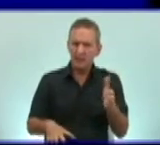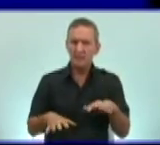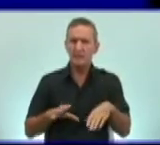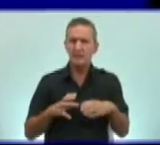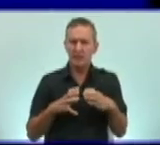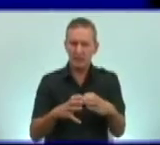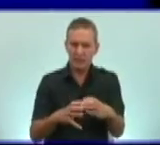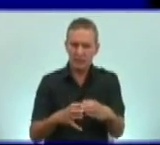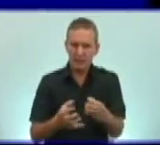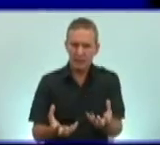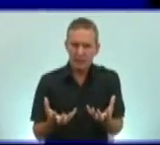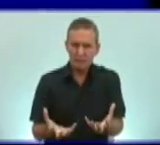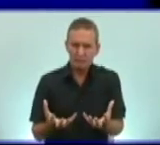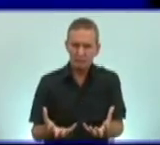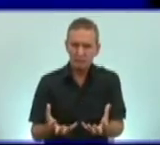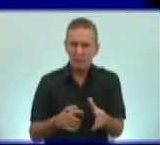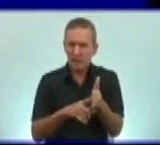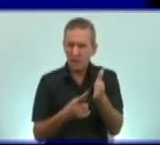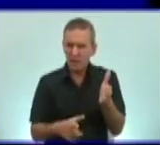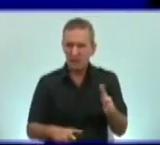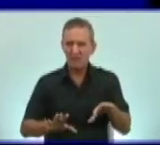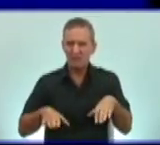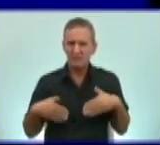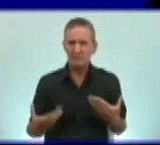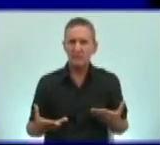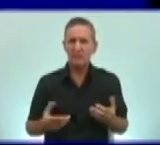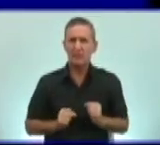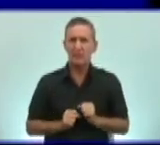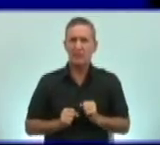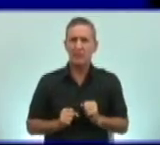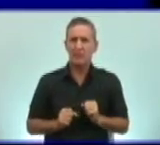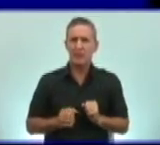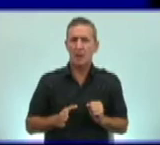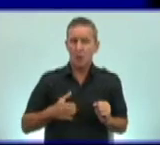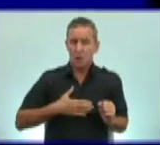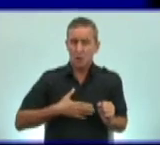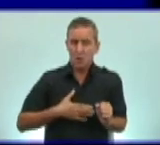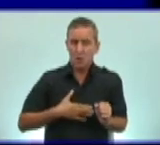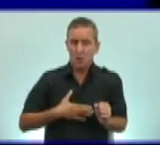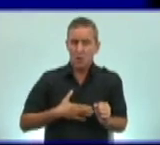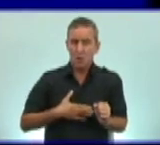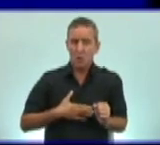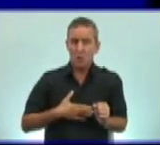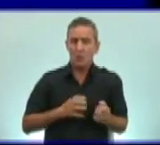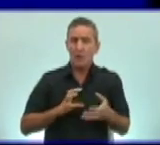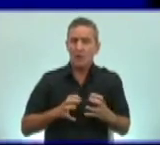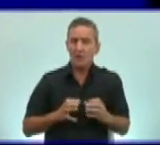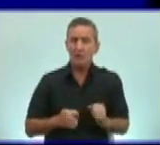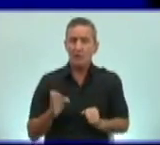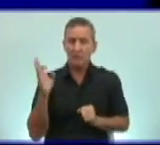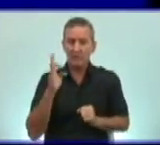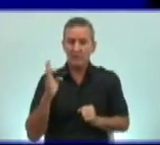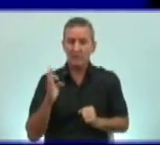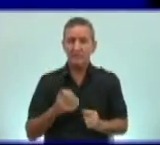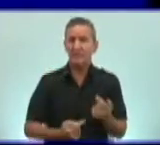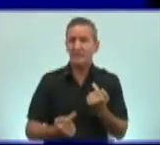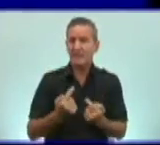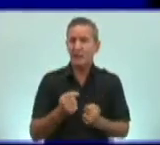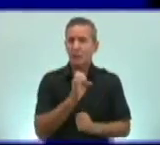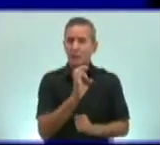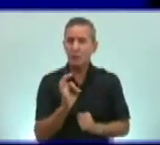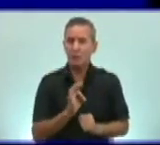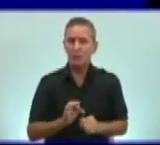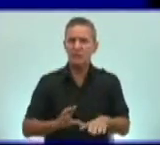Pues la carga eléctrica es una propiedad física propia de algunas partículas. Y además,